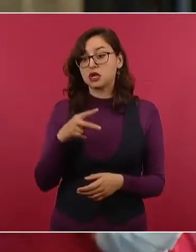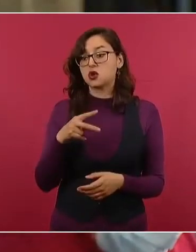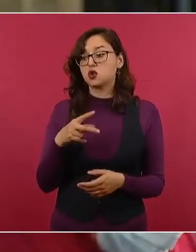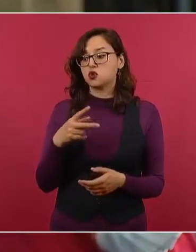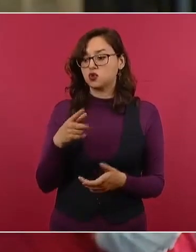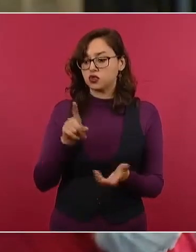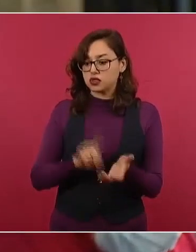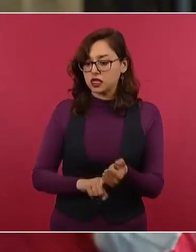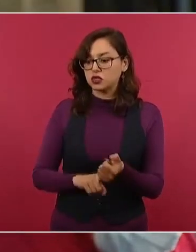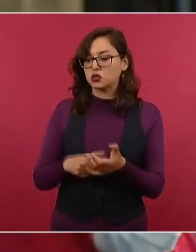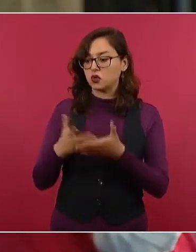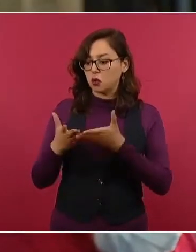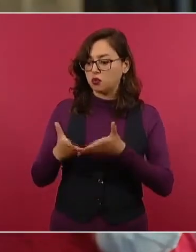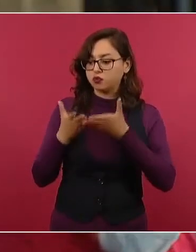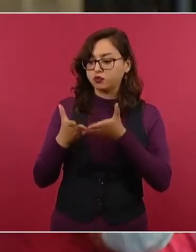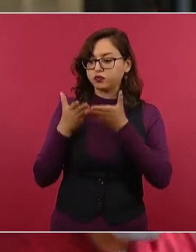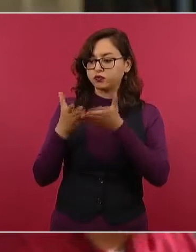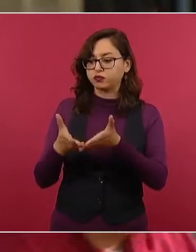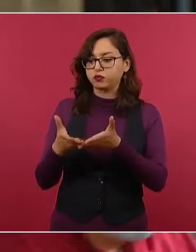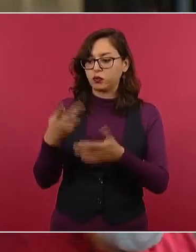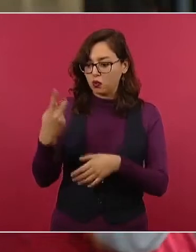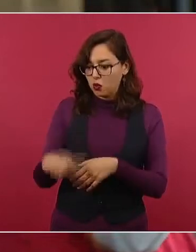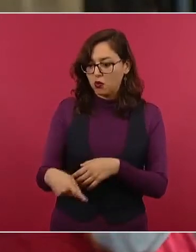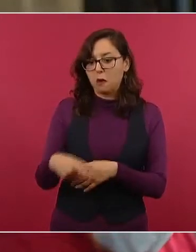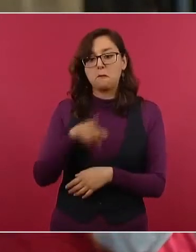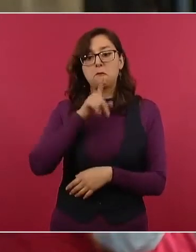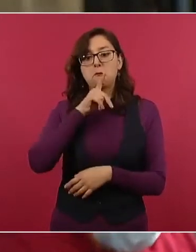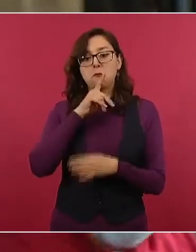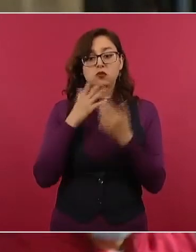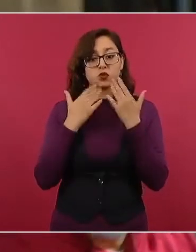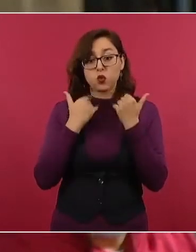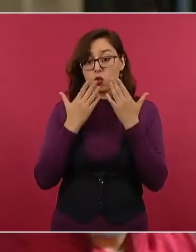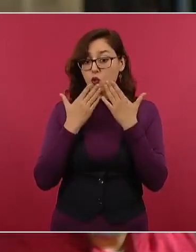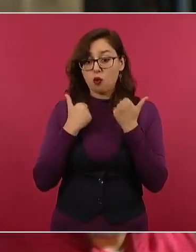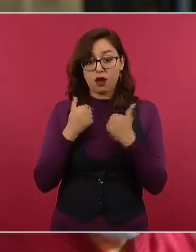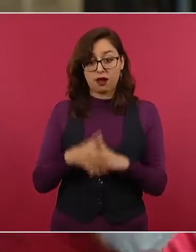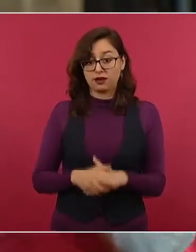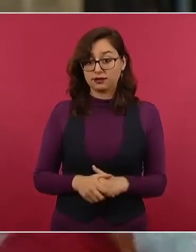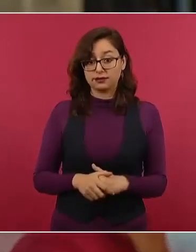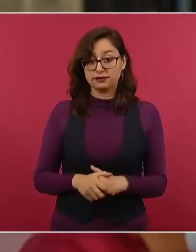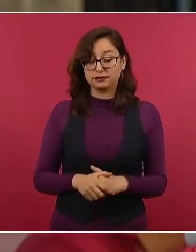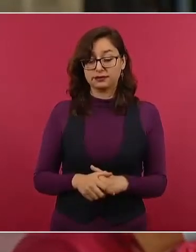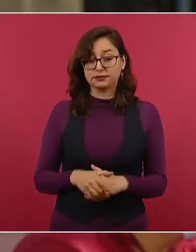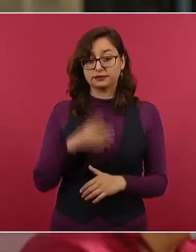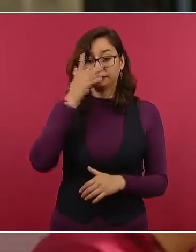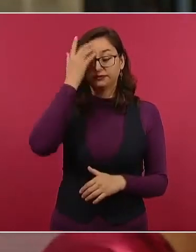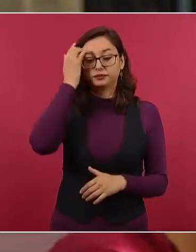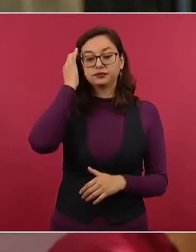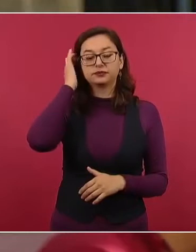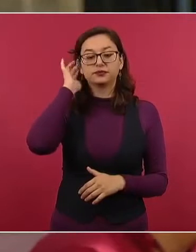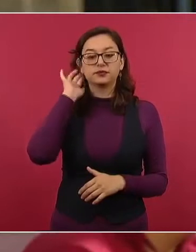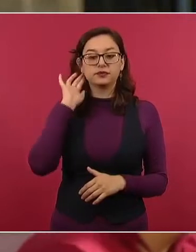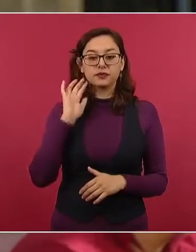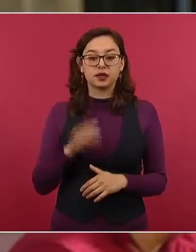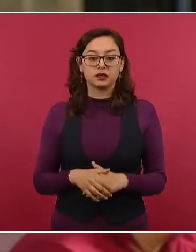puertos, en ningún puerto del país. Usted menciona que no se consume maíz